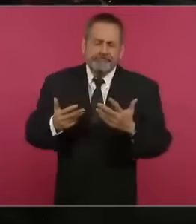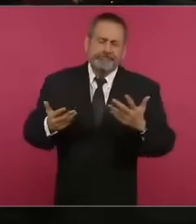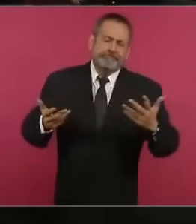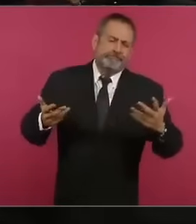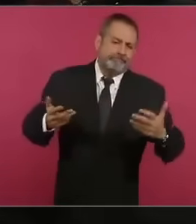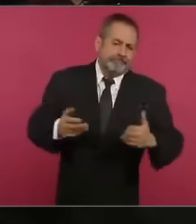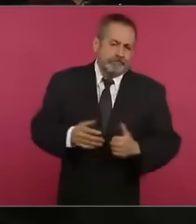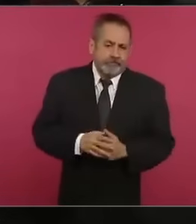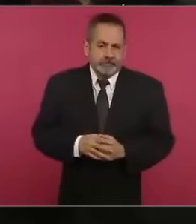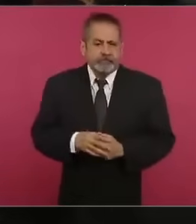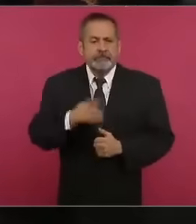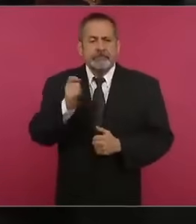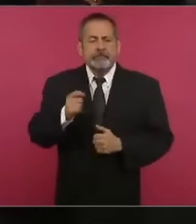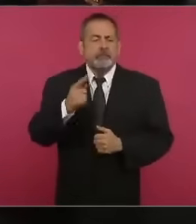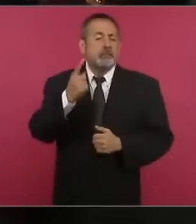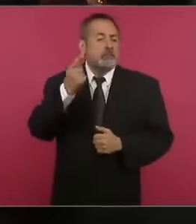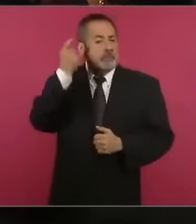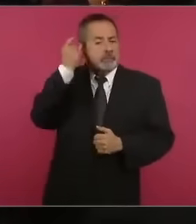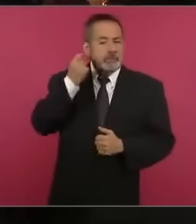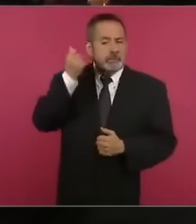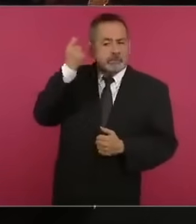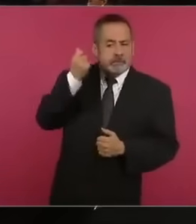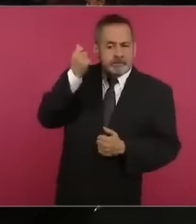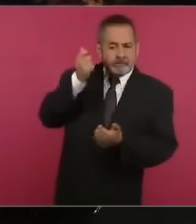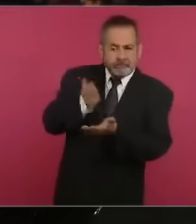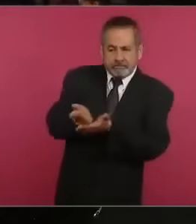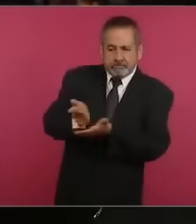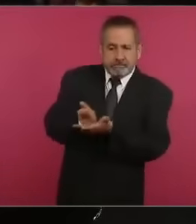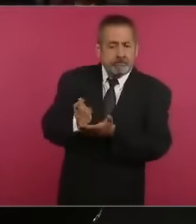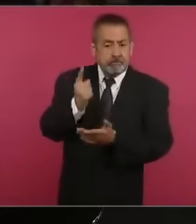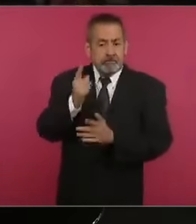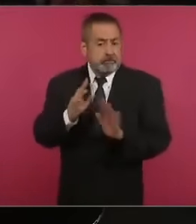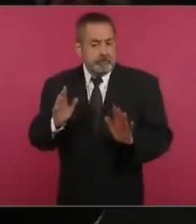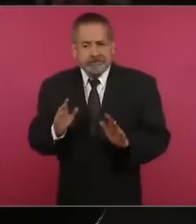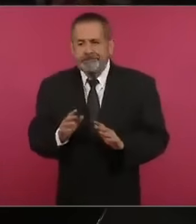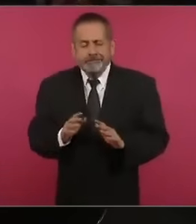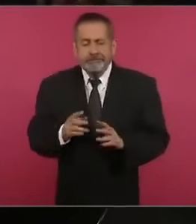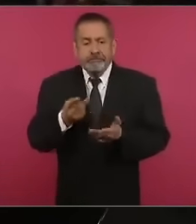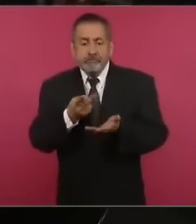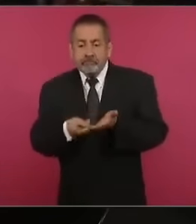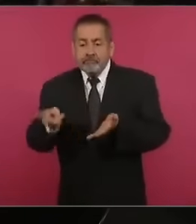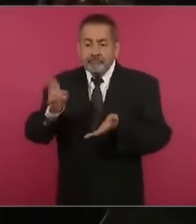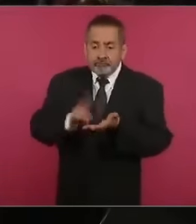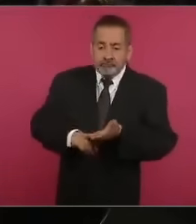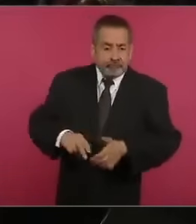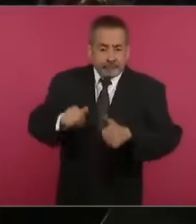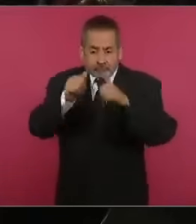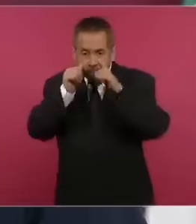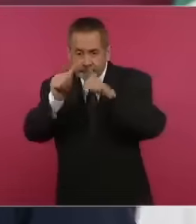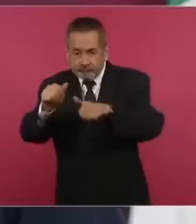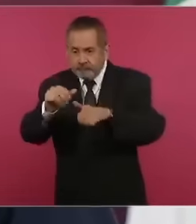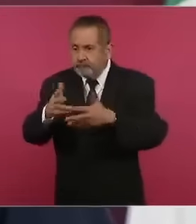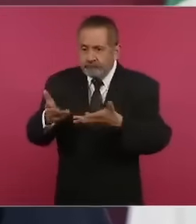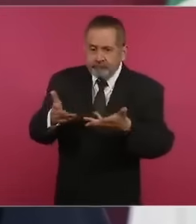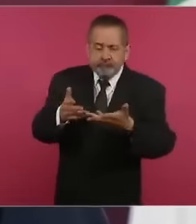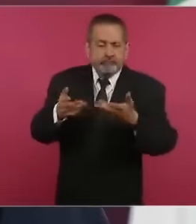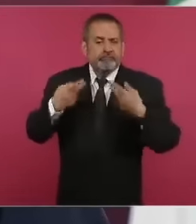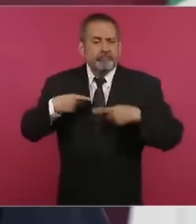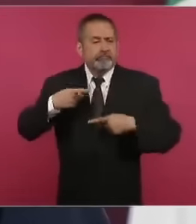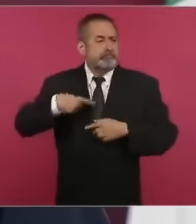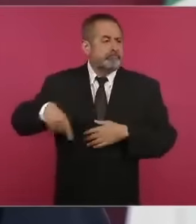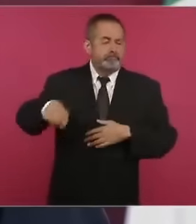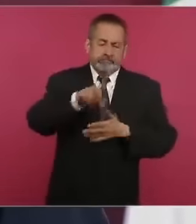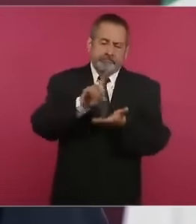Entonces, no es nada más la pensión, sino la atención a personas con